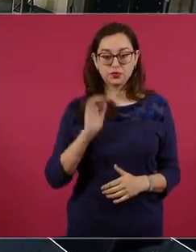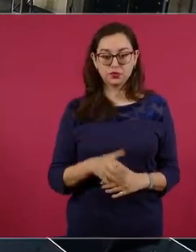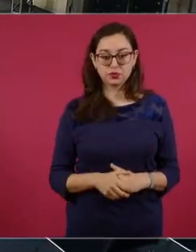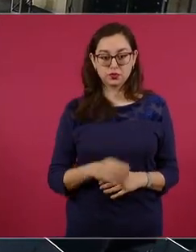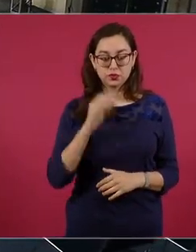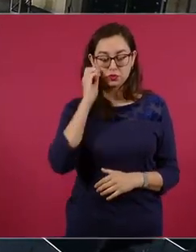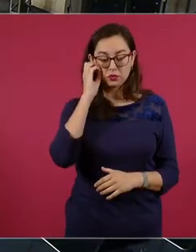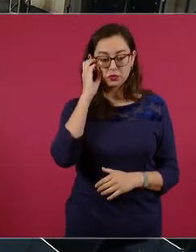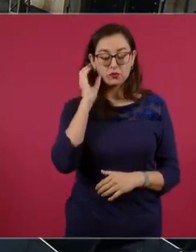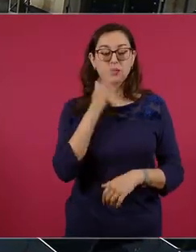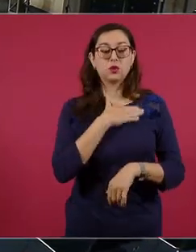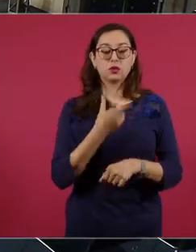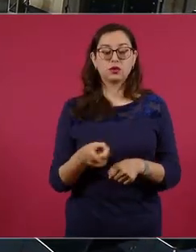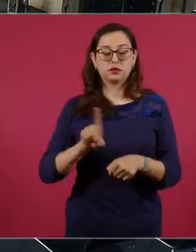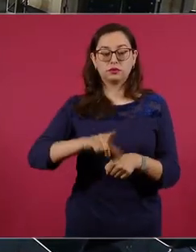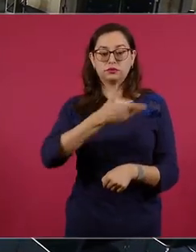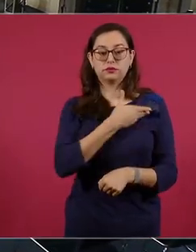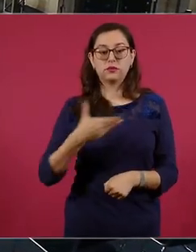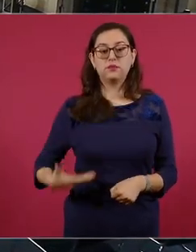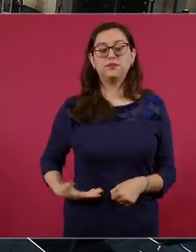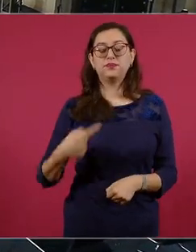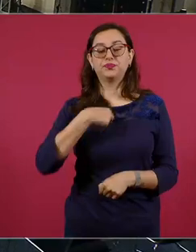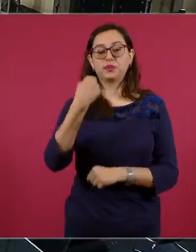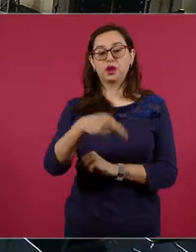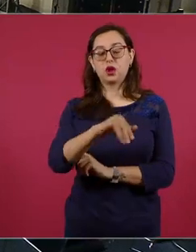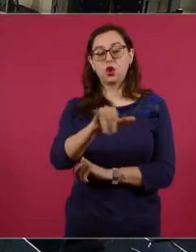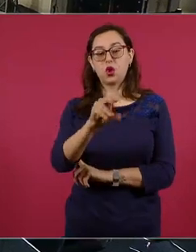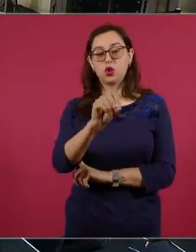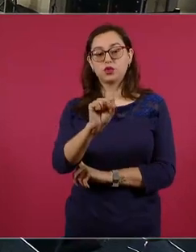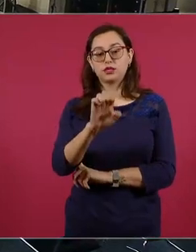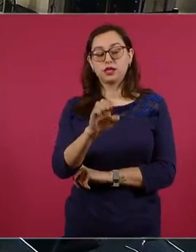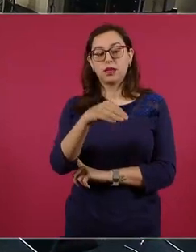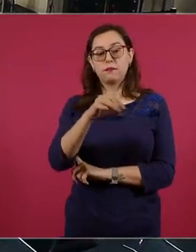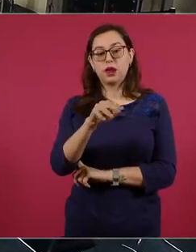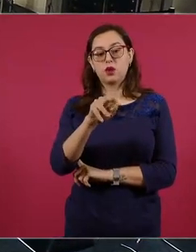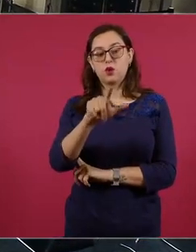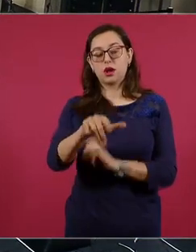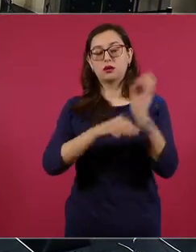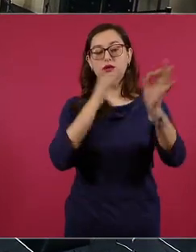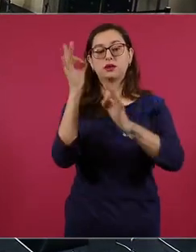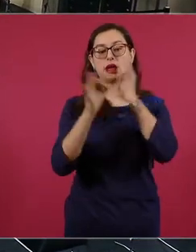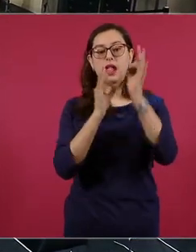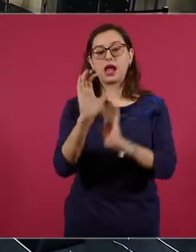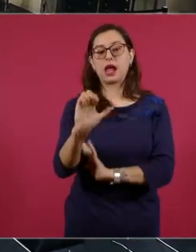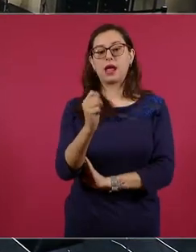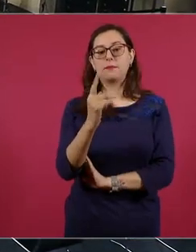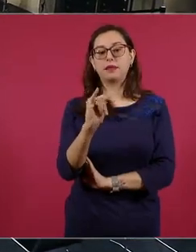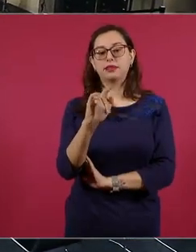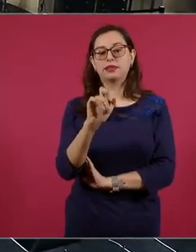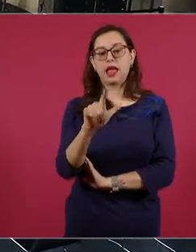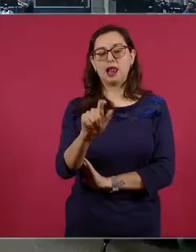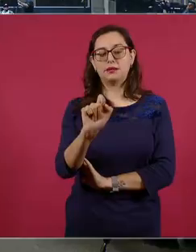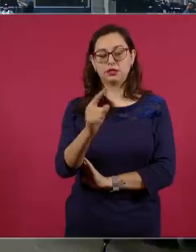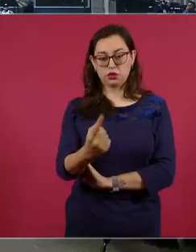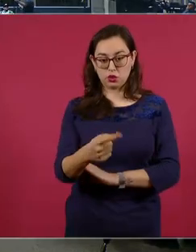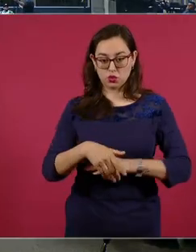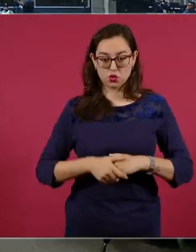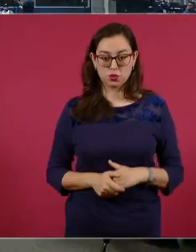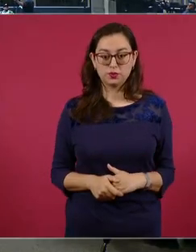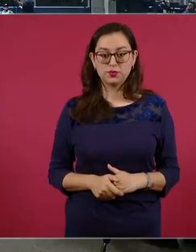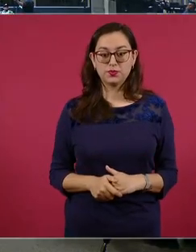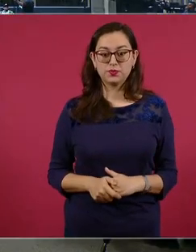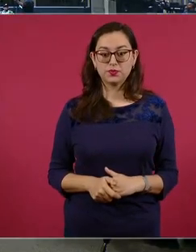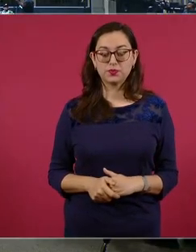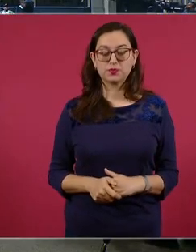Buenos días, presidente. José Manuel Fuentes, de Capital 21. Preguntarle su opinión sobre la propuesta